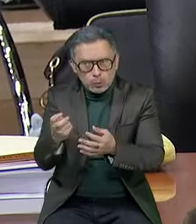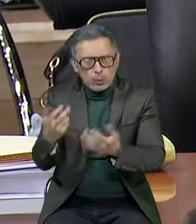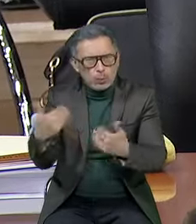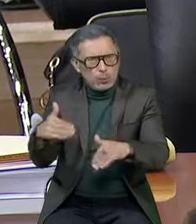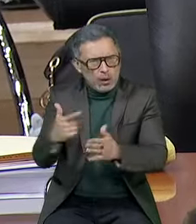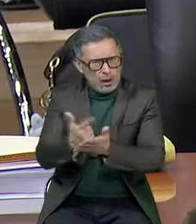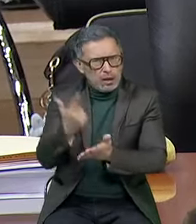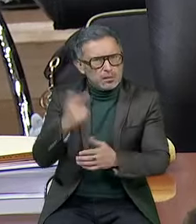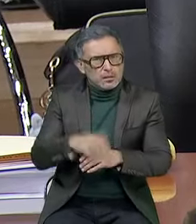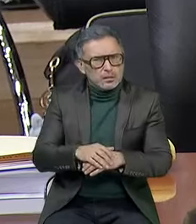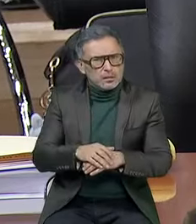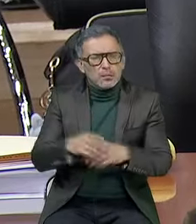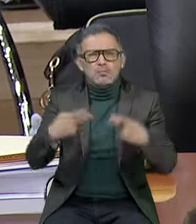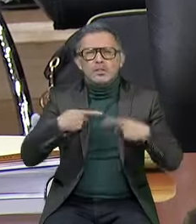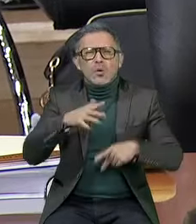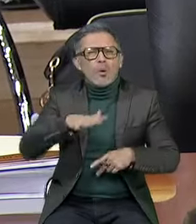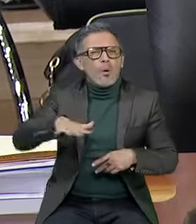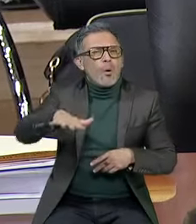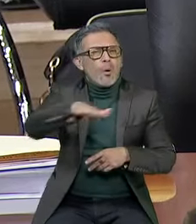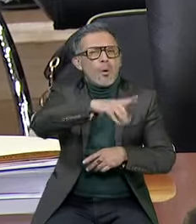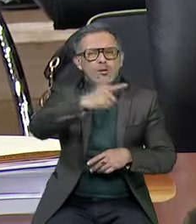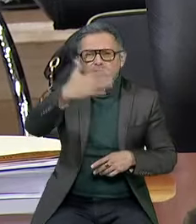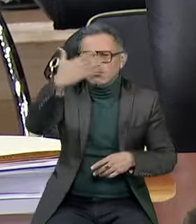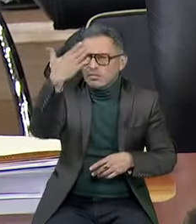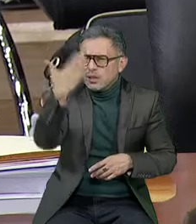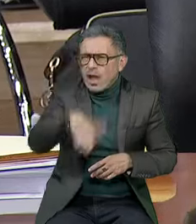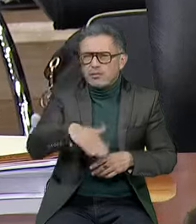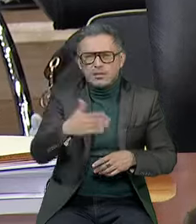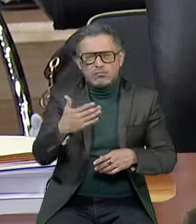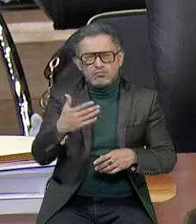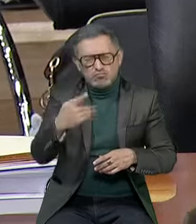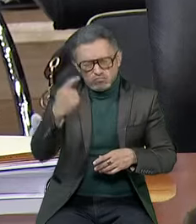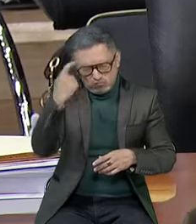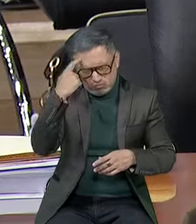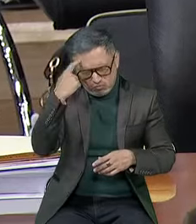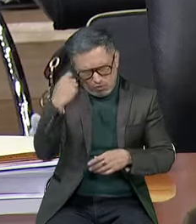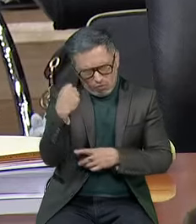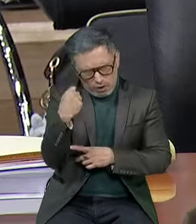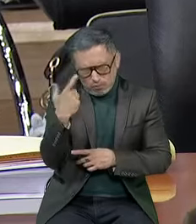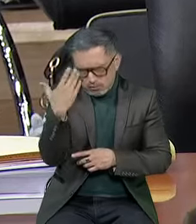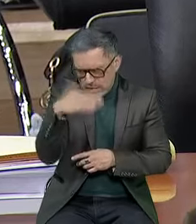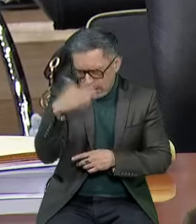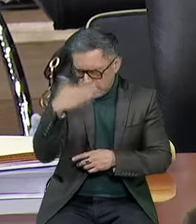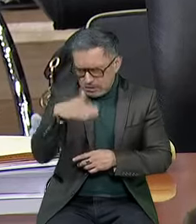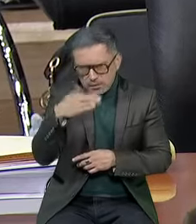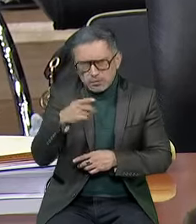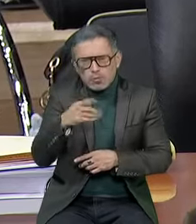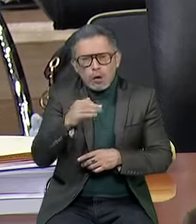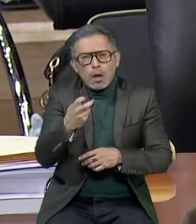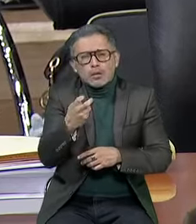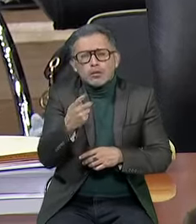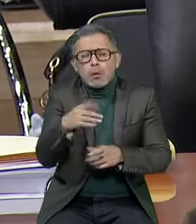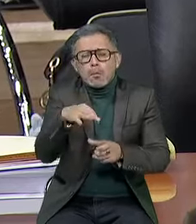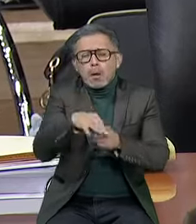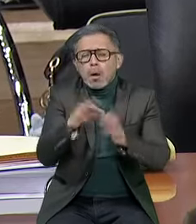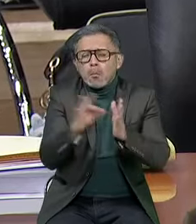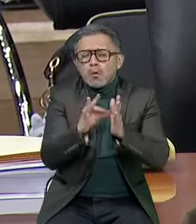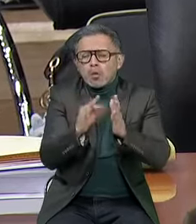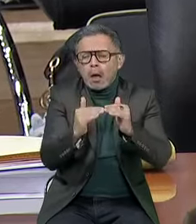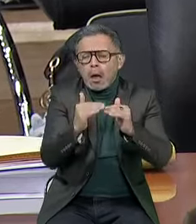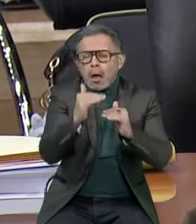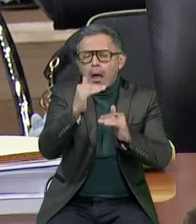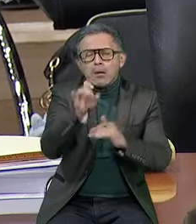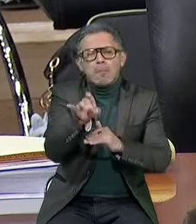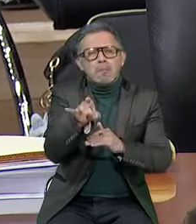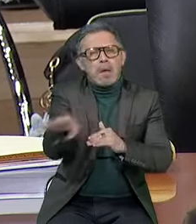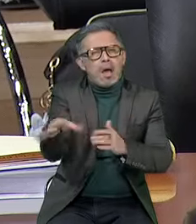de conciencia muy importante, muy sólido, muy serio. Por eso es que vamos a ganarles con mucha amplitud. Es una fiesta popular